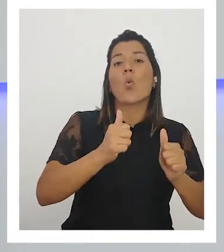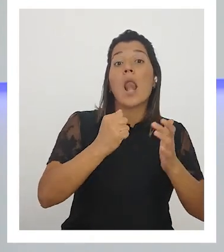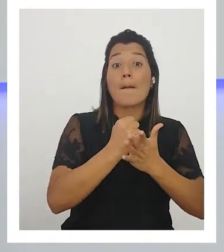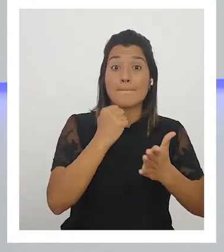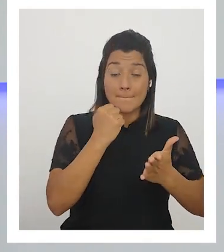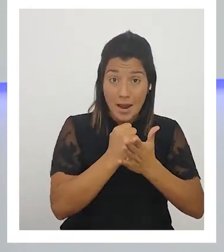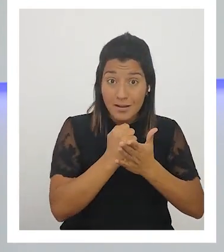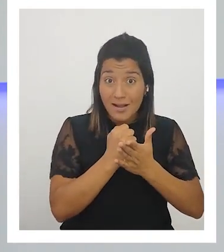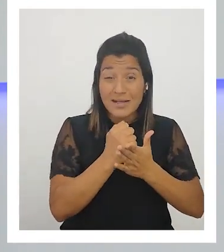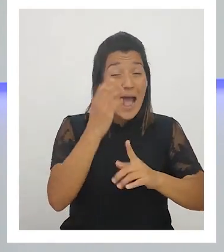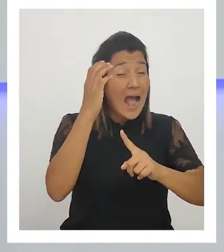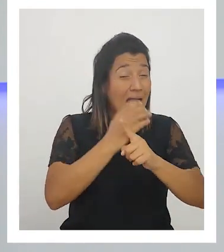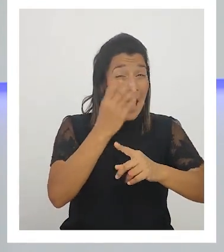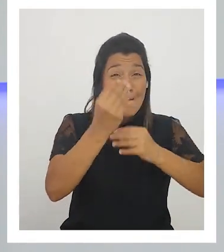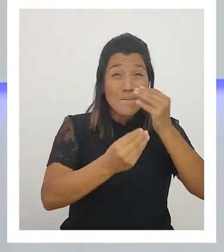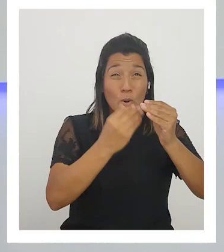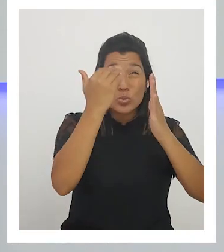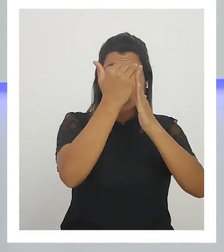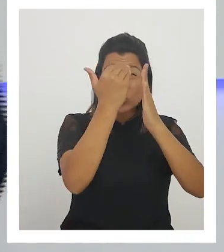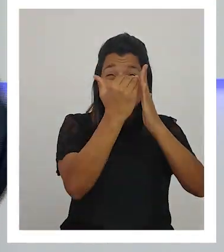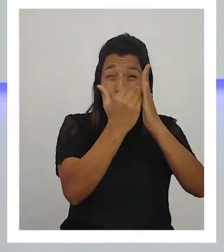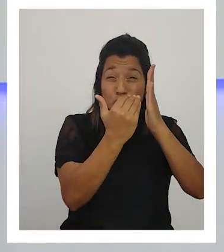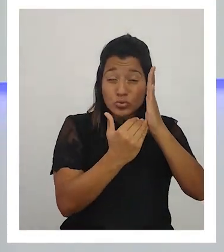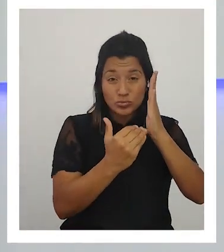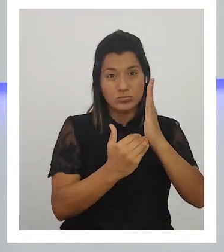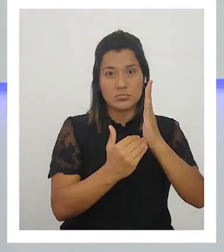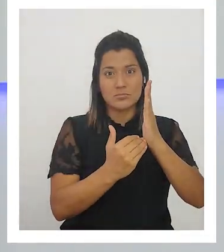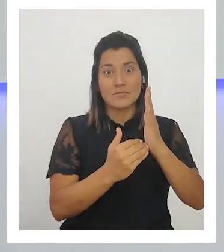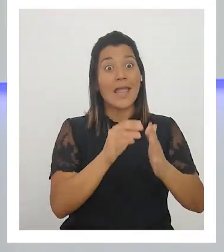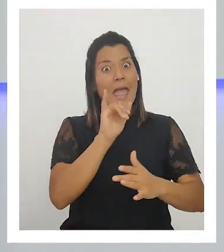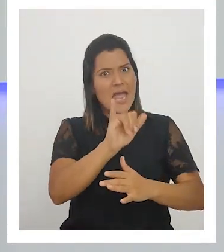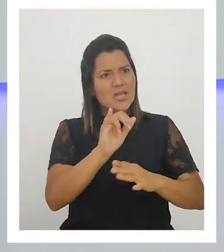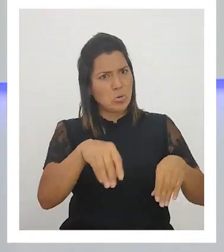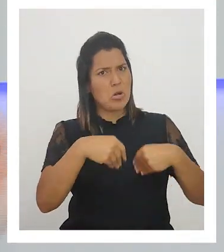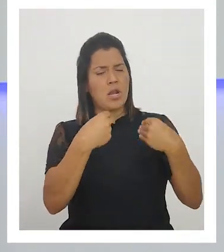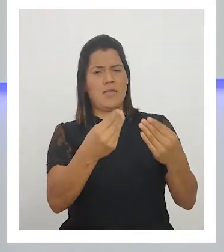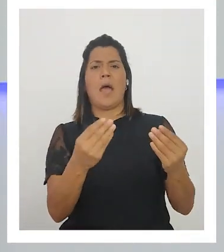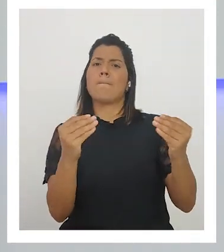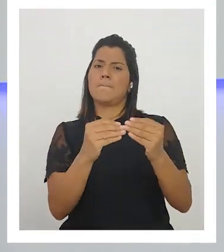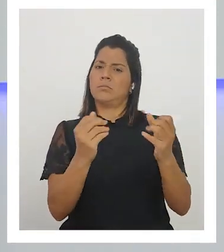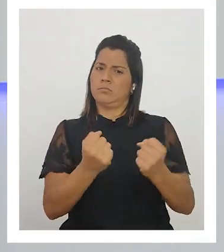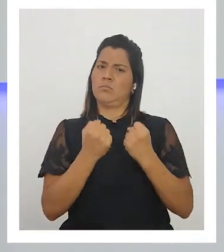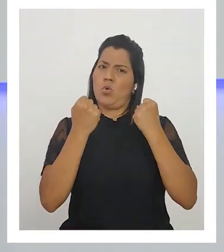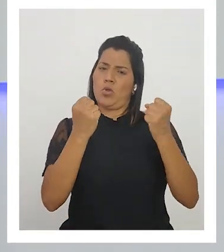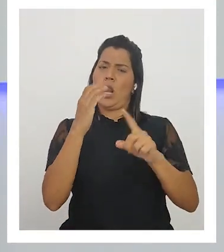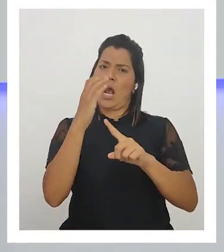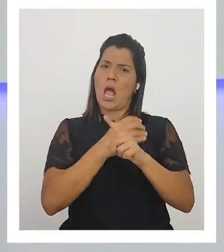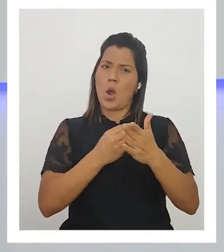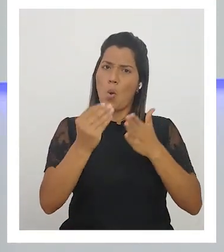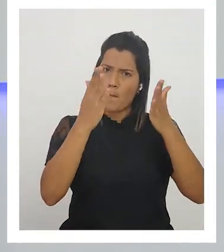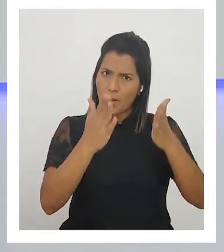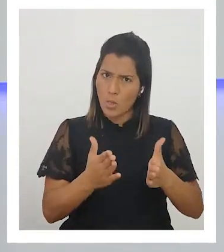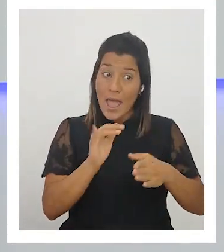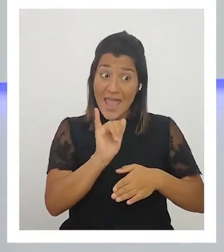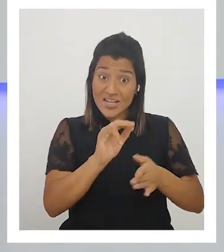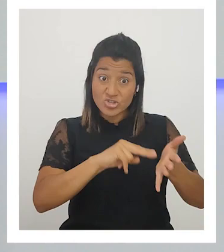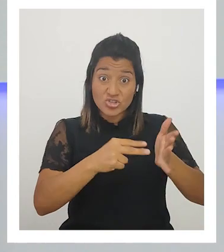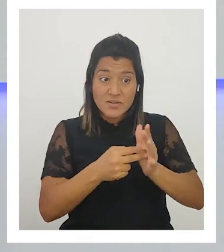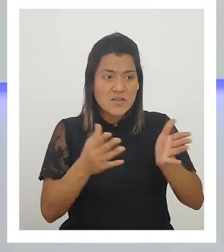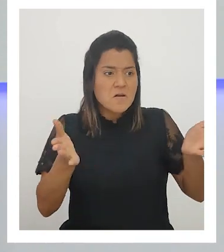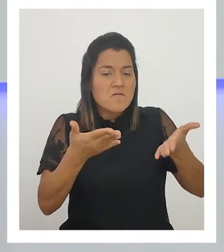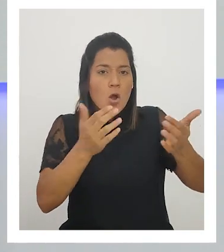así línea por línea hasta llegar al más caro. Eso es empoderar al consumidor, eso es fomentar la competencia, y eso es provocar